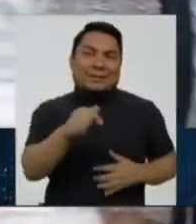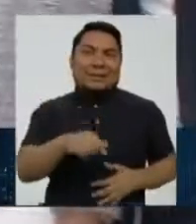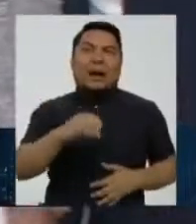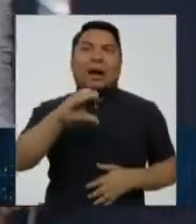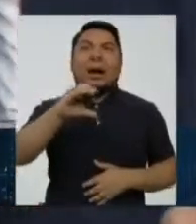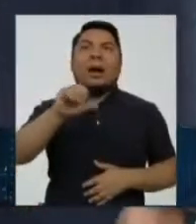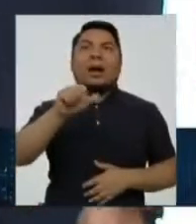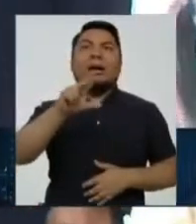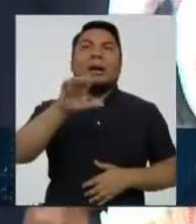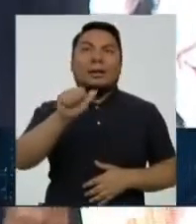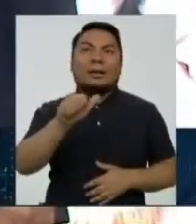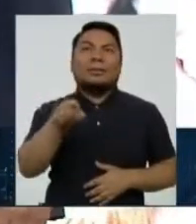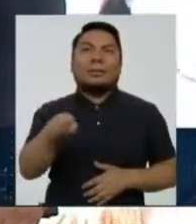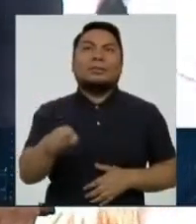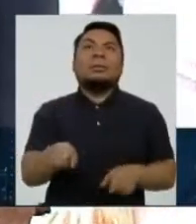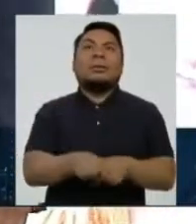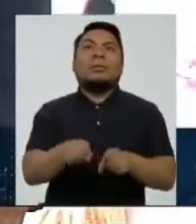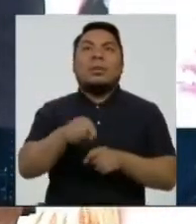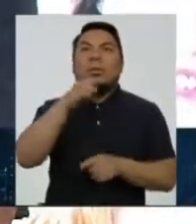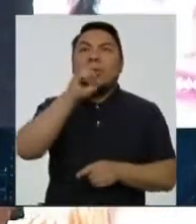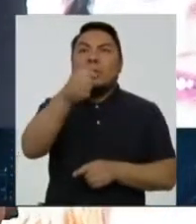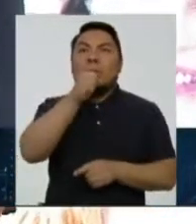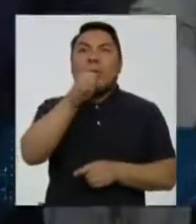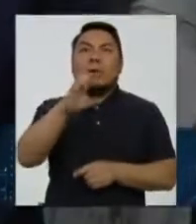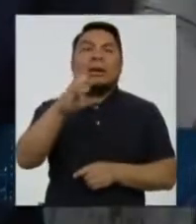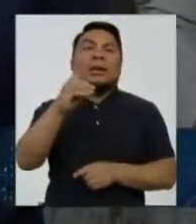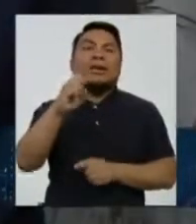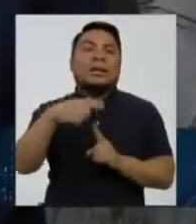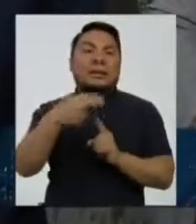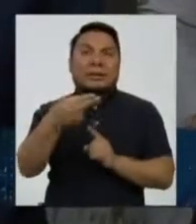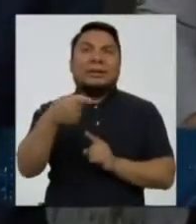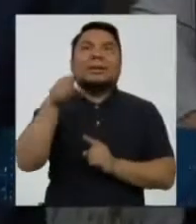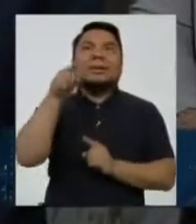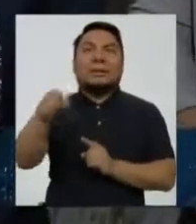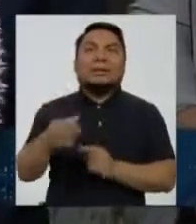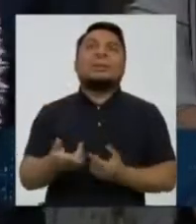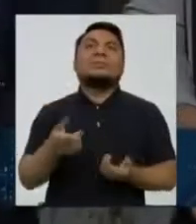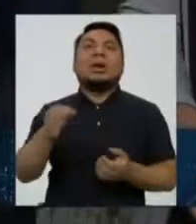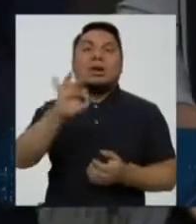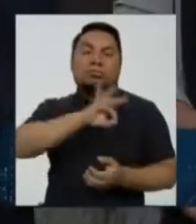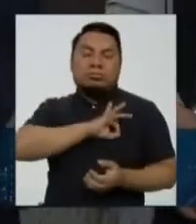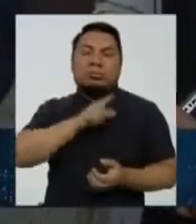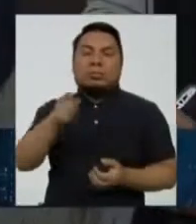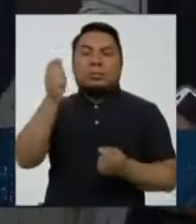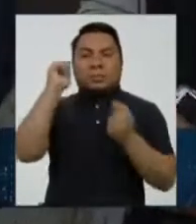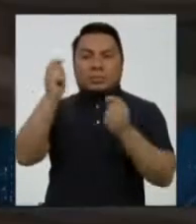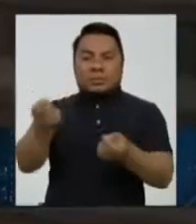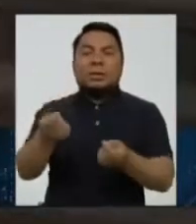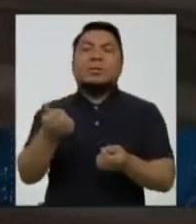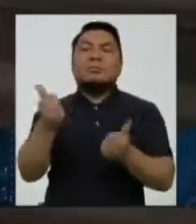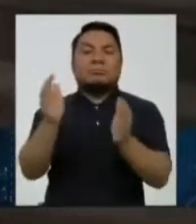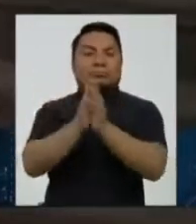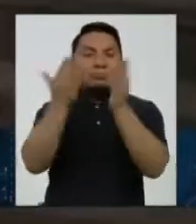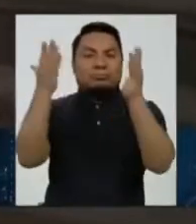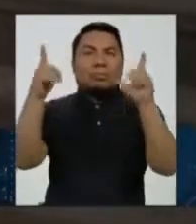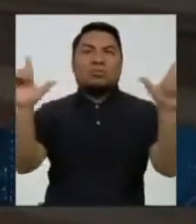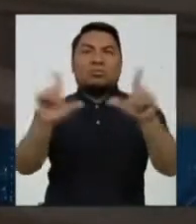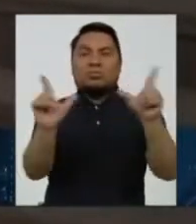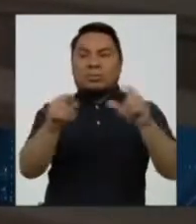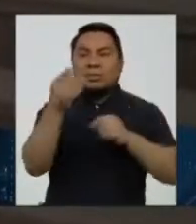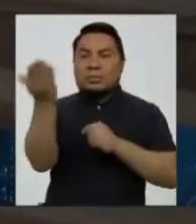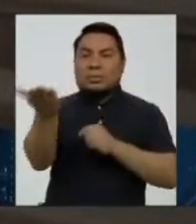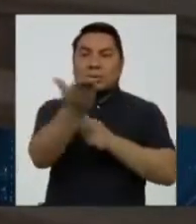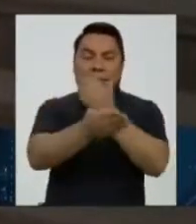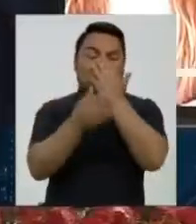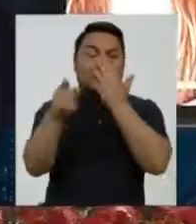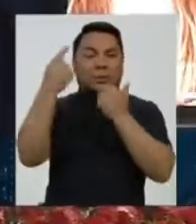Carla Jarada, así como la productora Edith Martínez y el resto del equipo estuvieron presentes en la ceremonia y destacaron que este galardón pone en